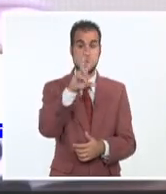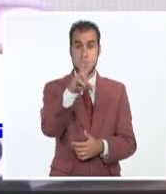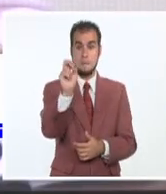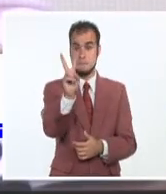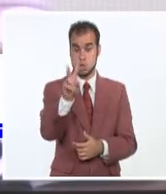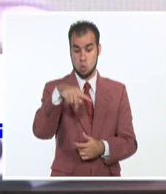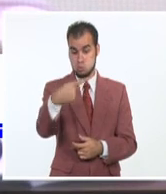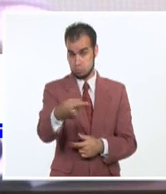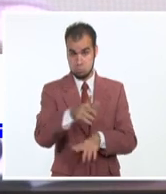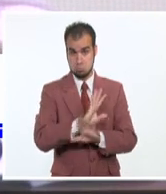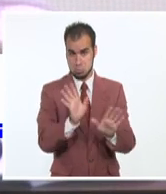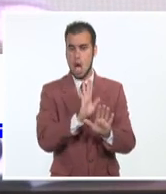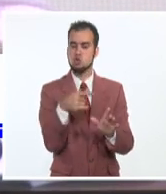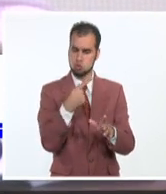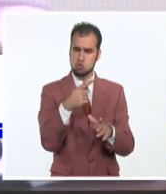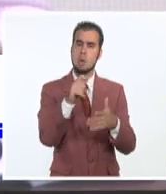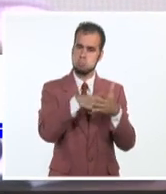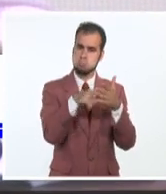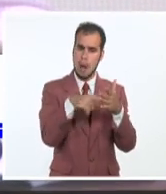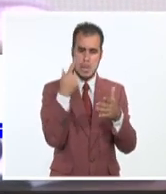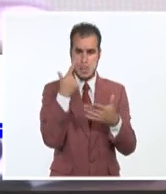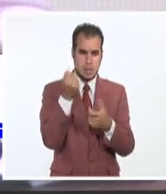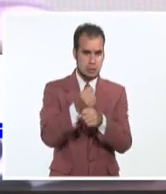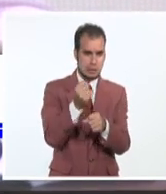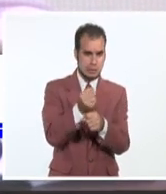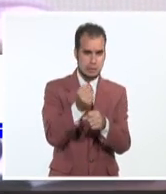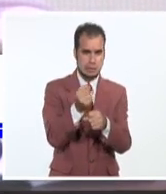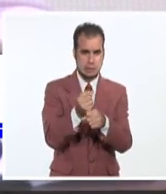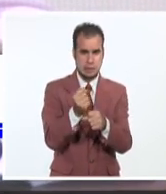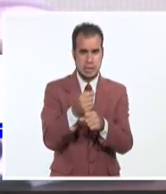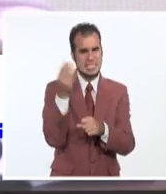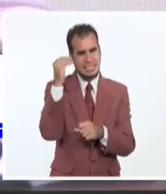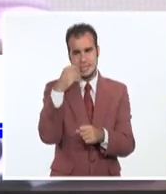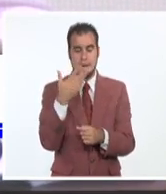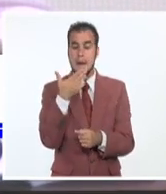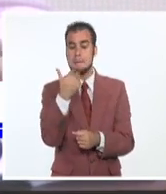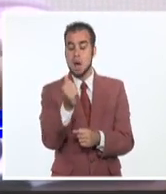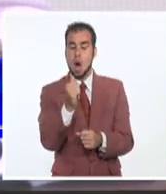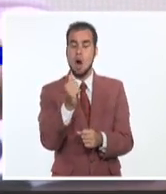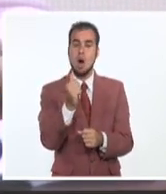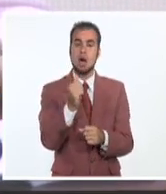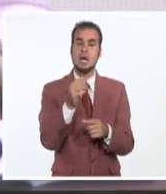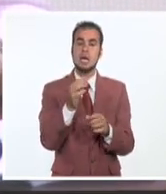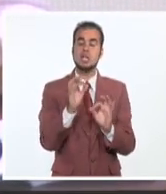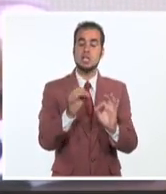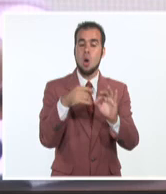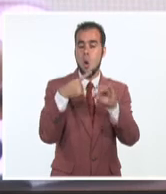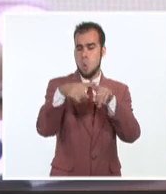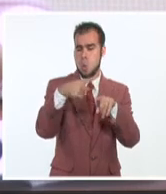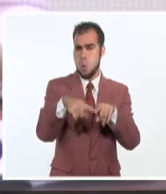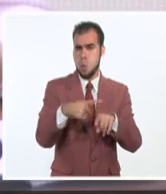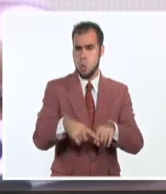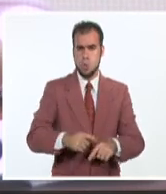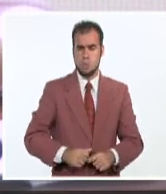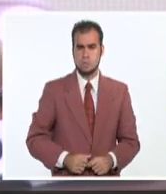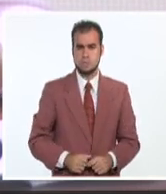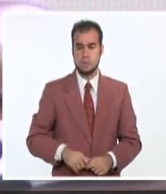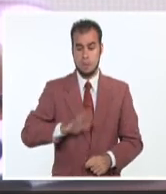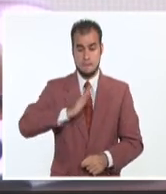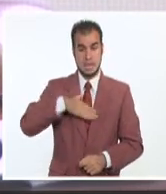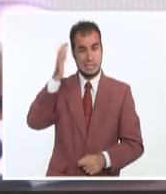ordenamiento monetario con un marco de descentralización en el proceso de los recursos en el sector